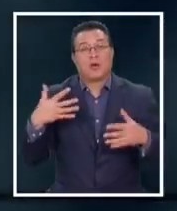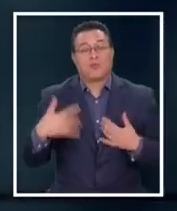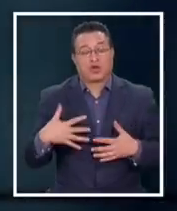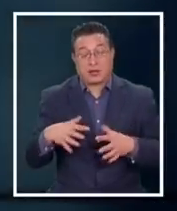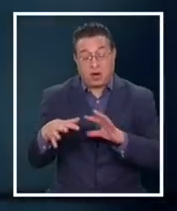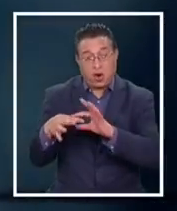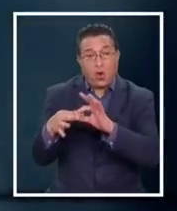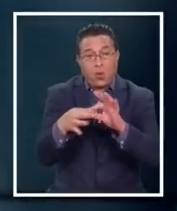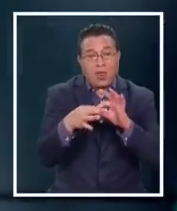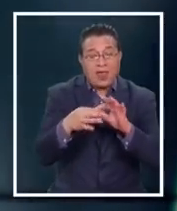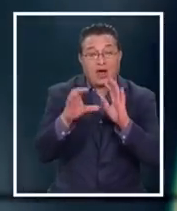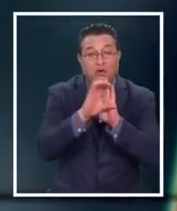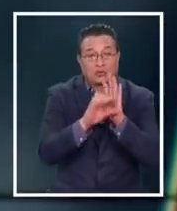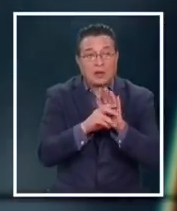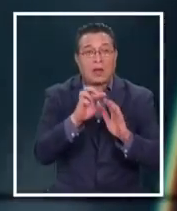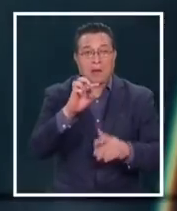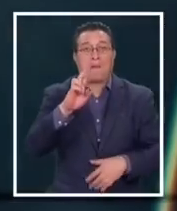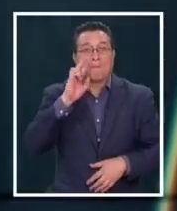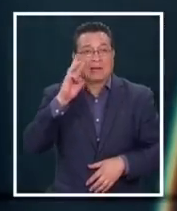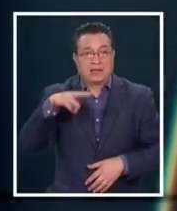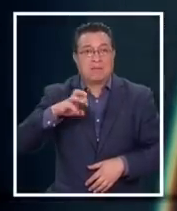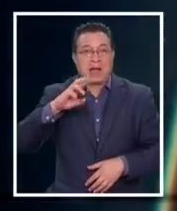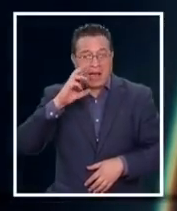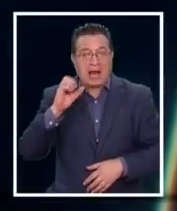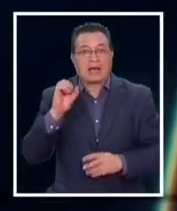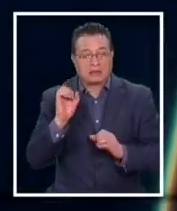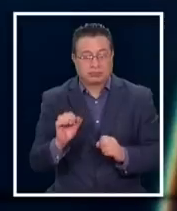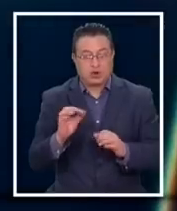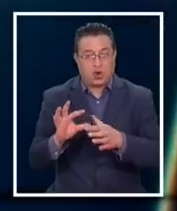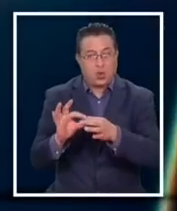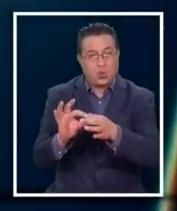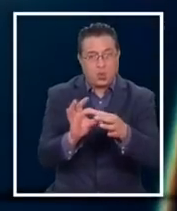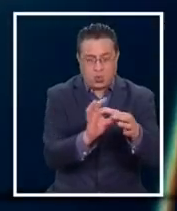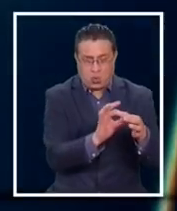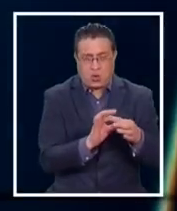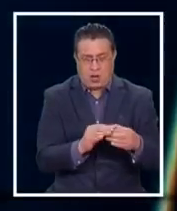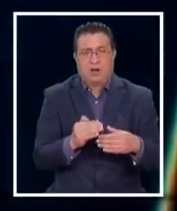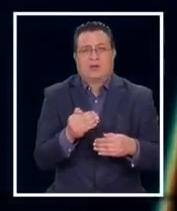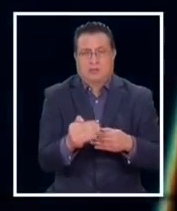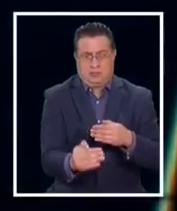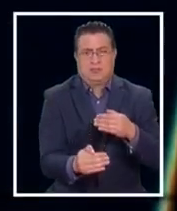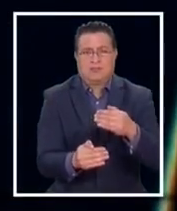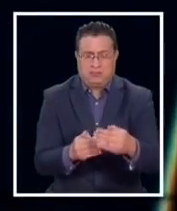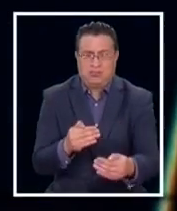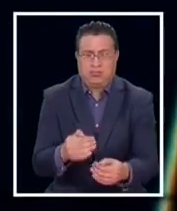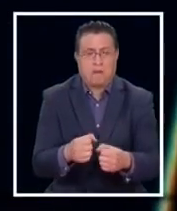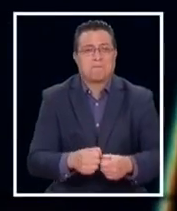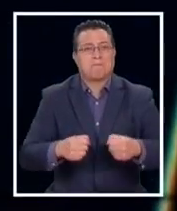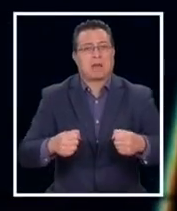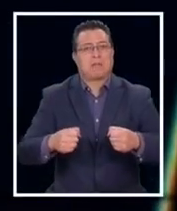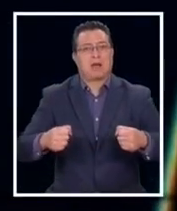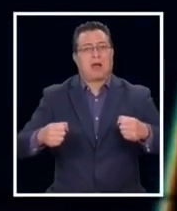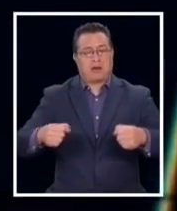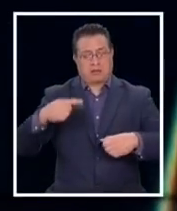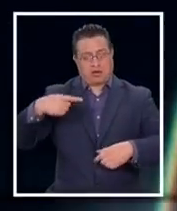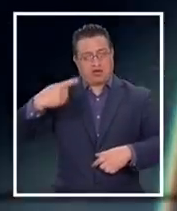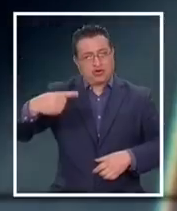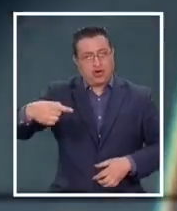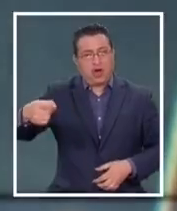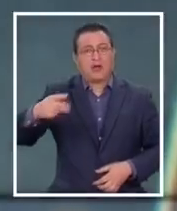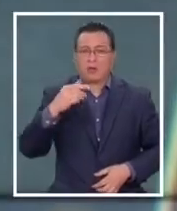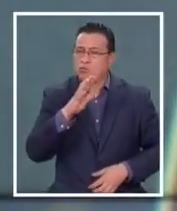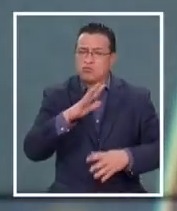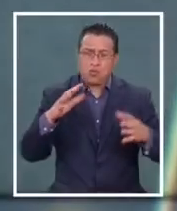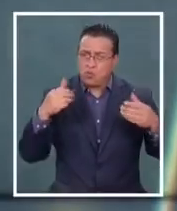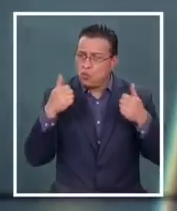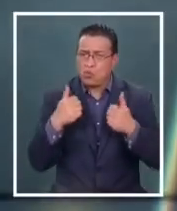Constituyente tenga primarias. Tenemos que tener esa unidad que se ha ido forjando y acrecentando en estos días. Me parece